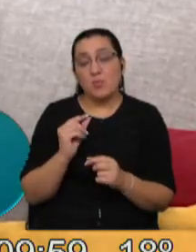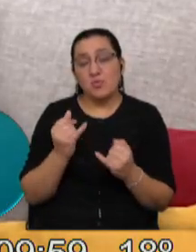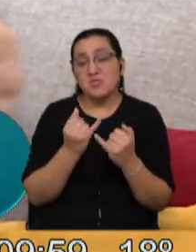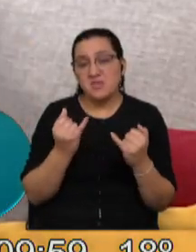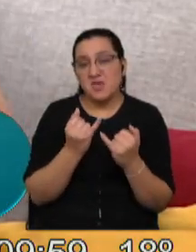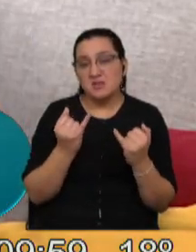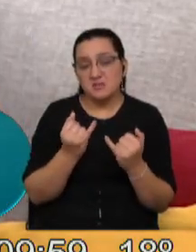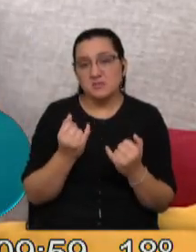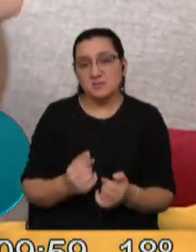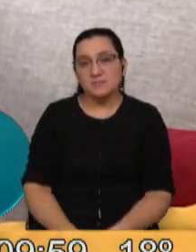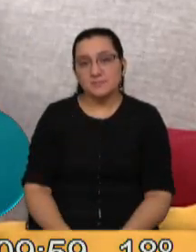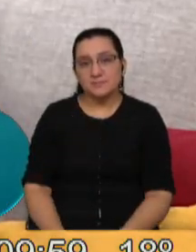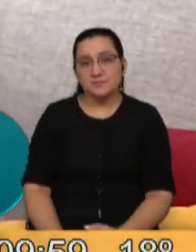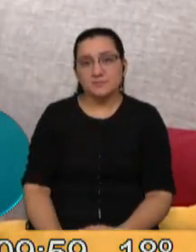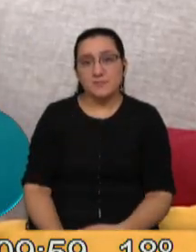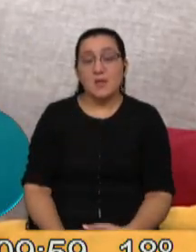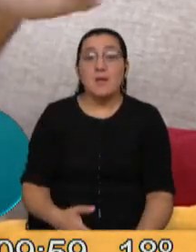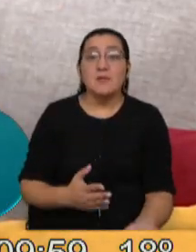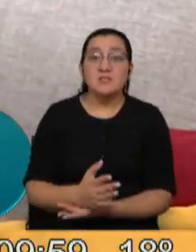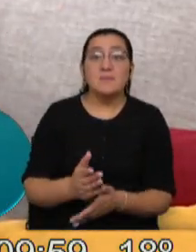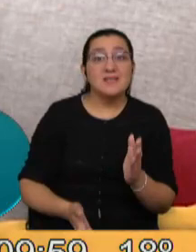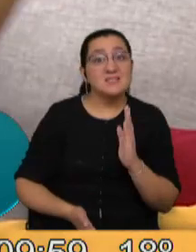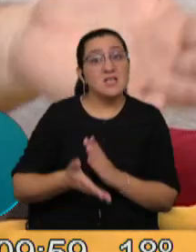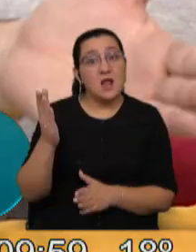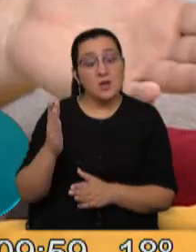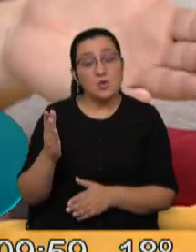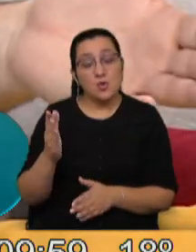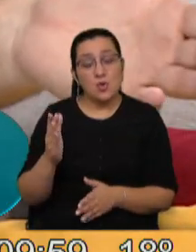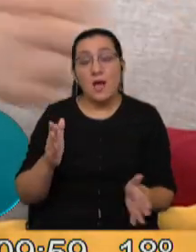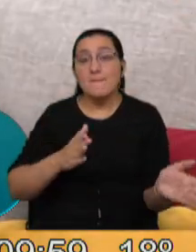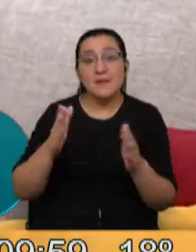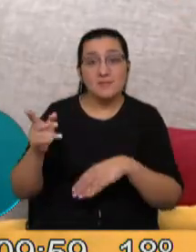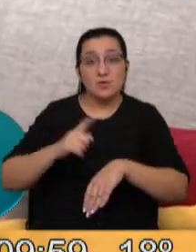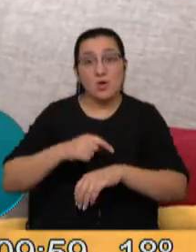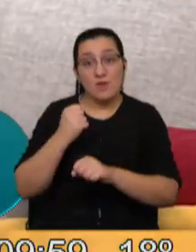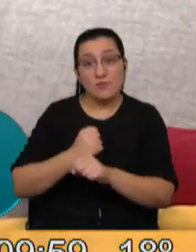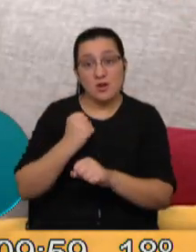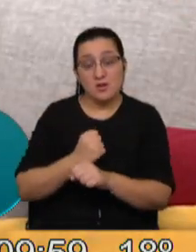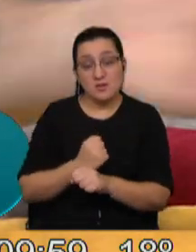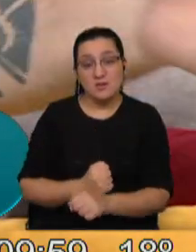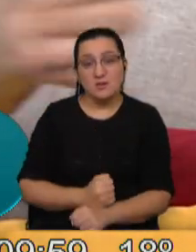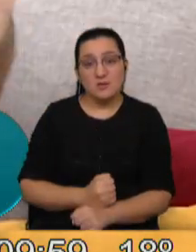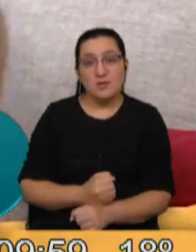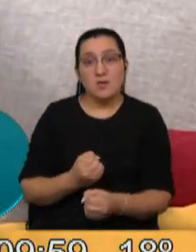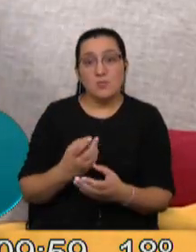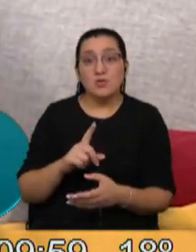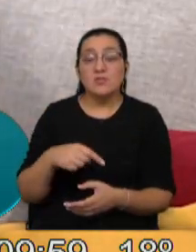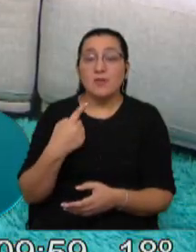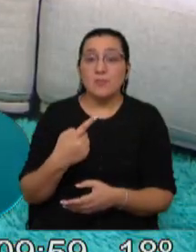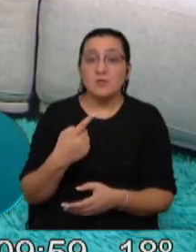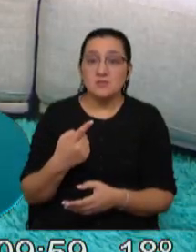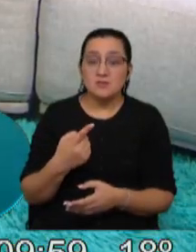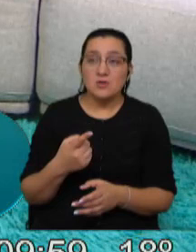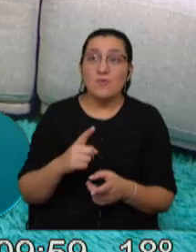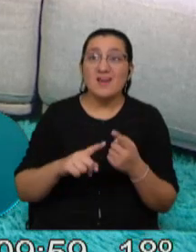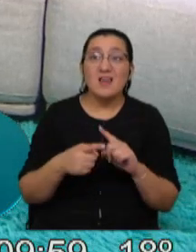de que tengo que... Cada vez que salgo, más allá de mi horario laboral, si lo puedo hacer, mejor. Porque en realidad después lo que lo va a asociar,